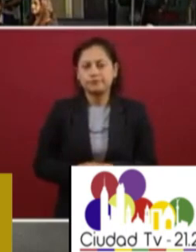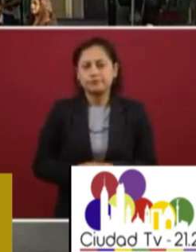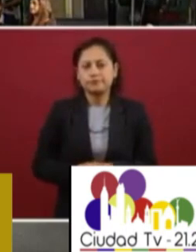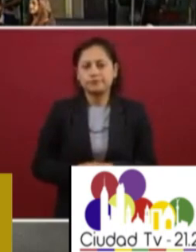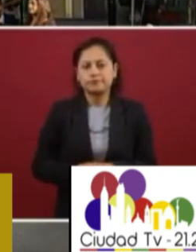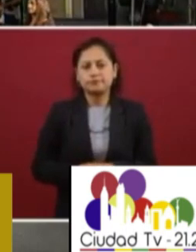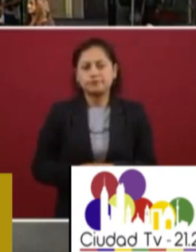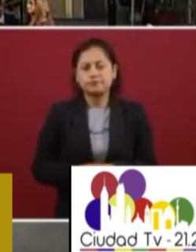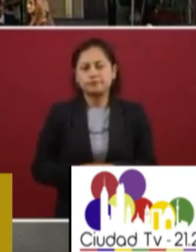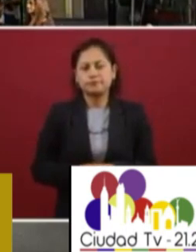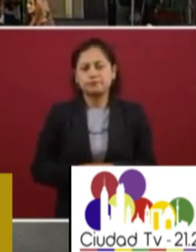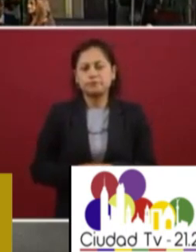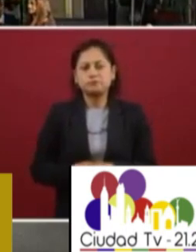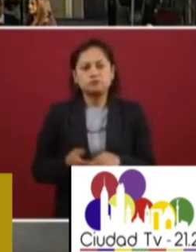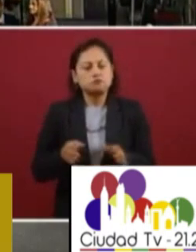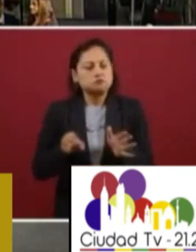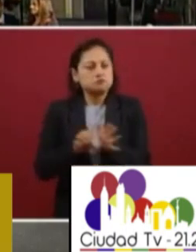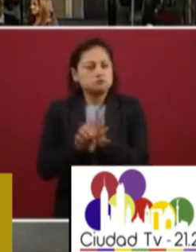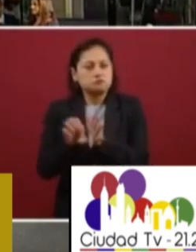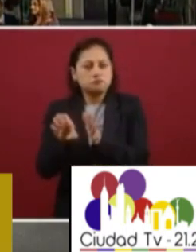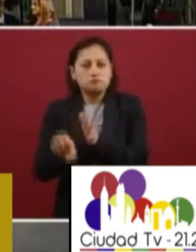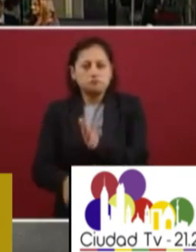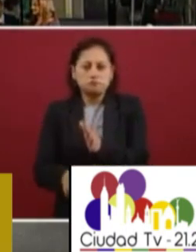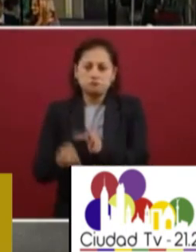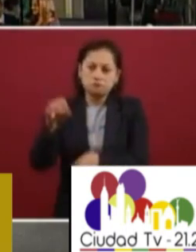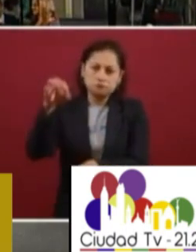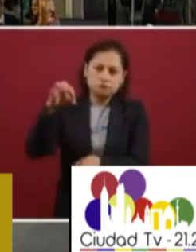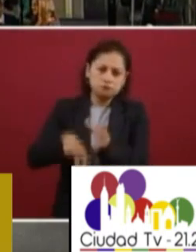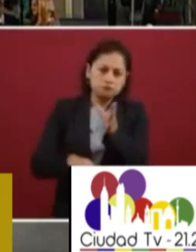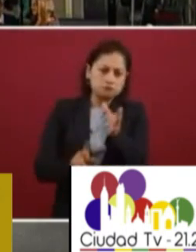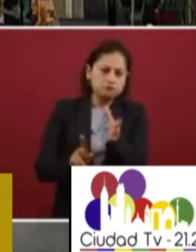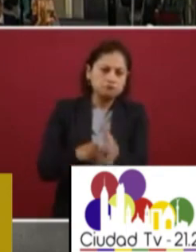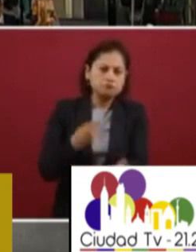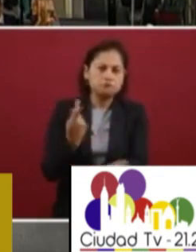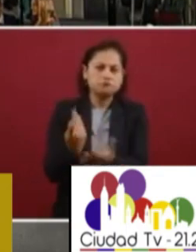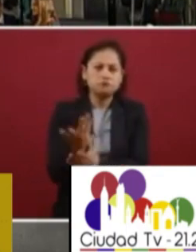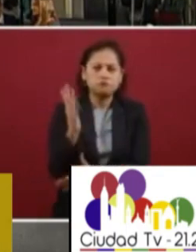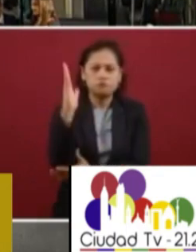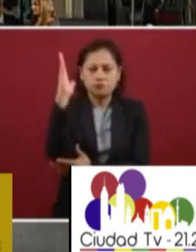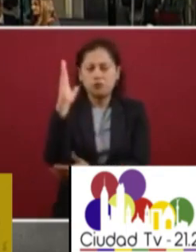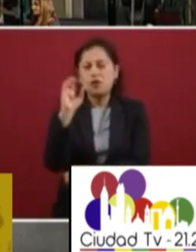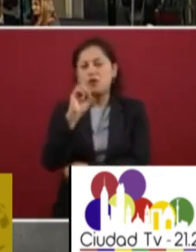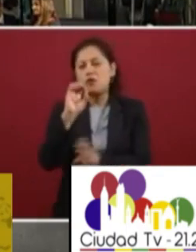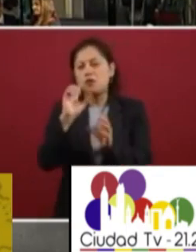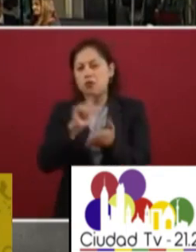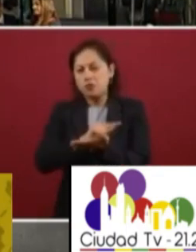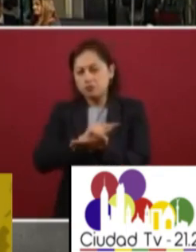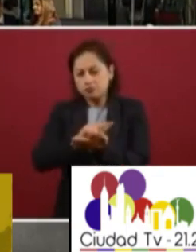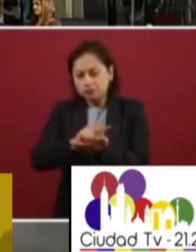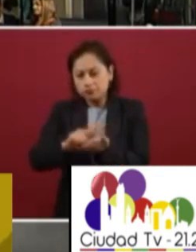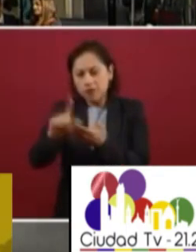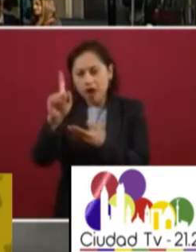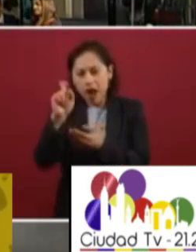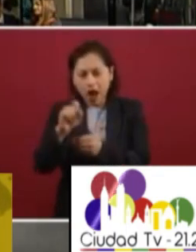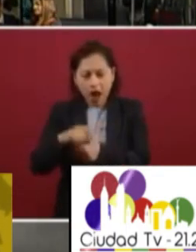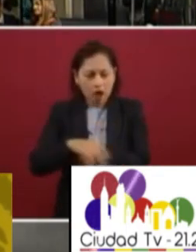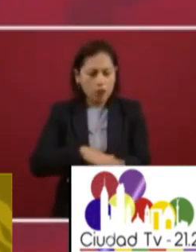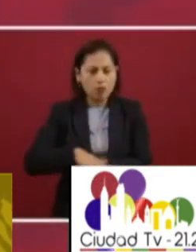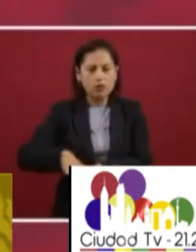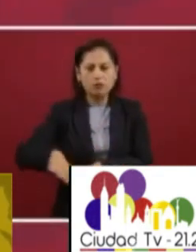reforestar para limpiar y el agua para